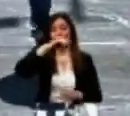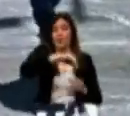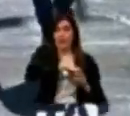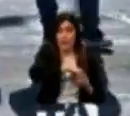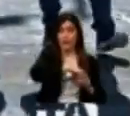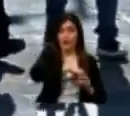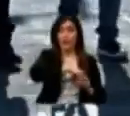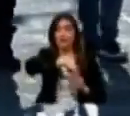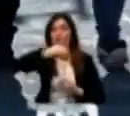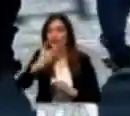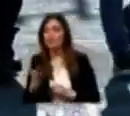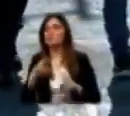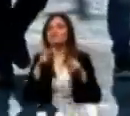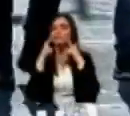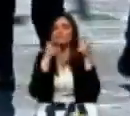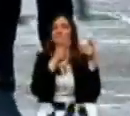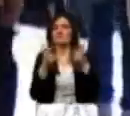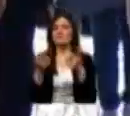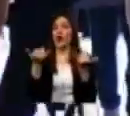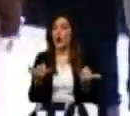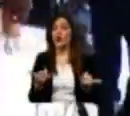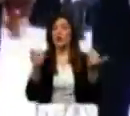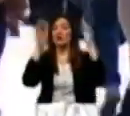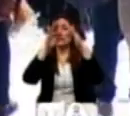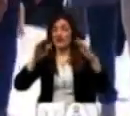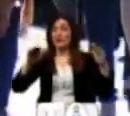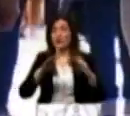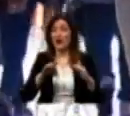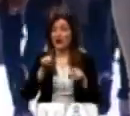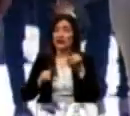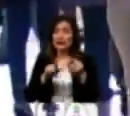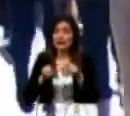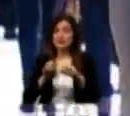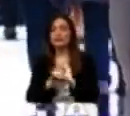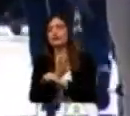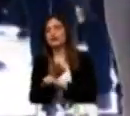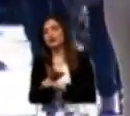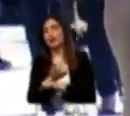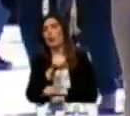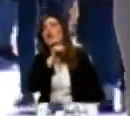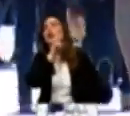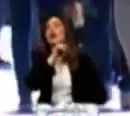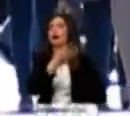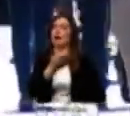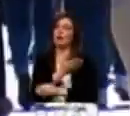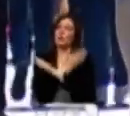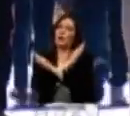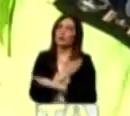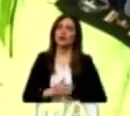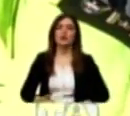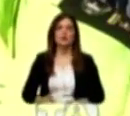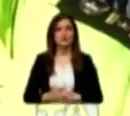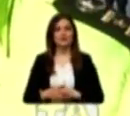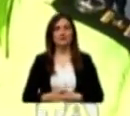centros comerciales. En esta época hay que tener en cuenta ciertas recomendaciones para evitar ser víctimas de los